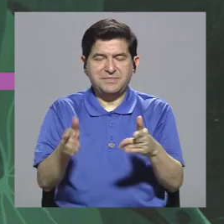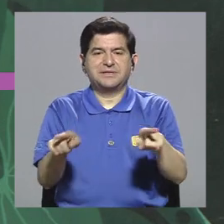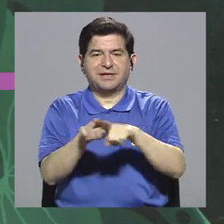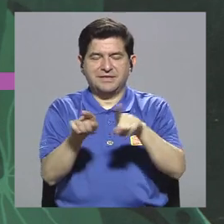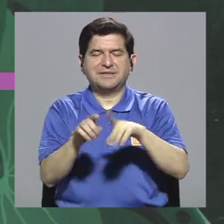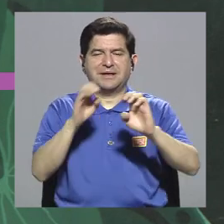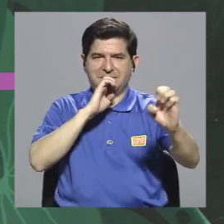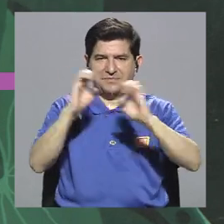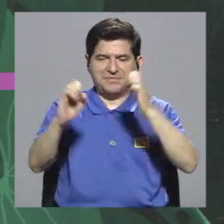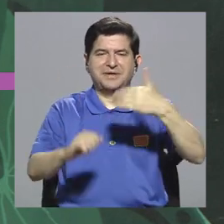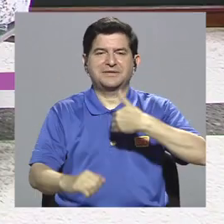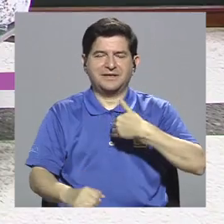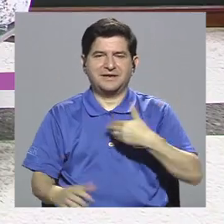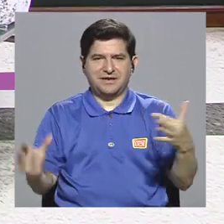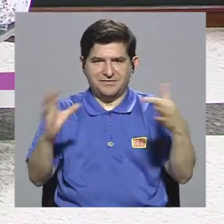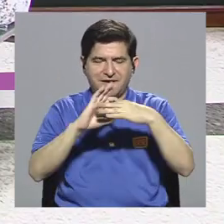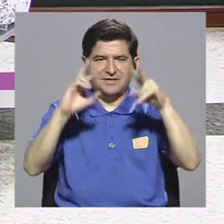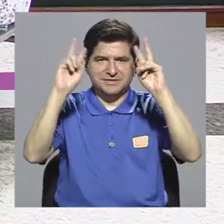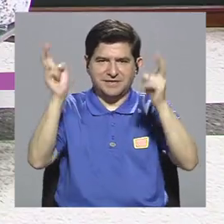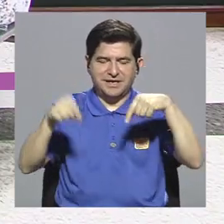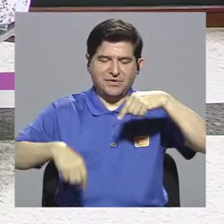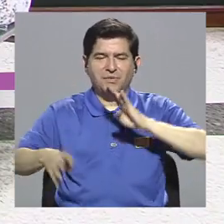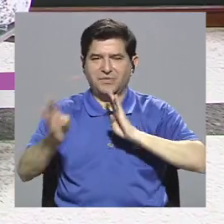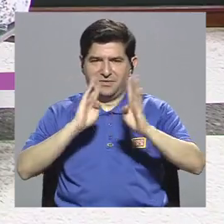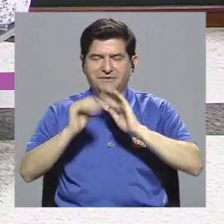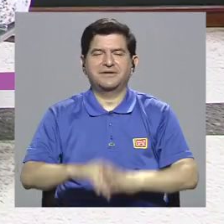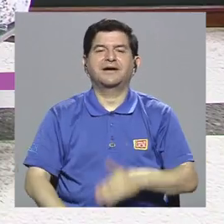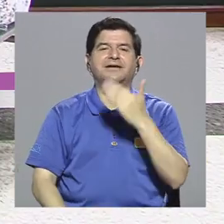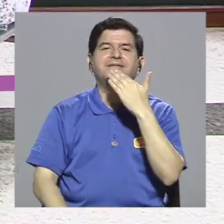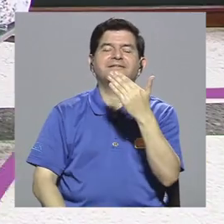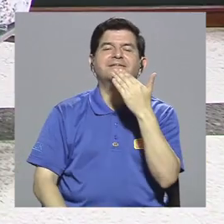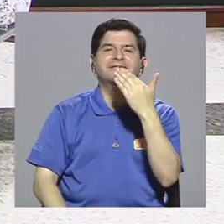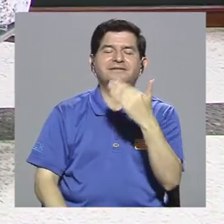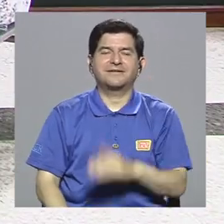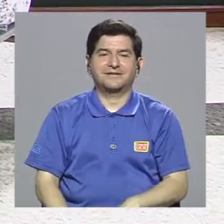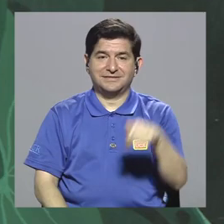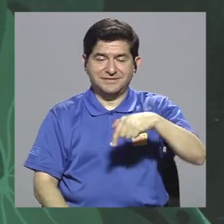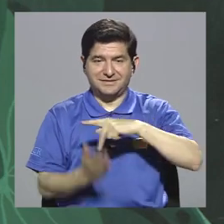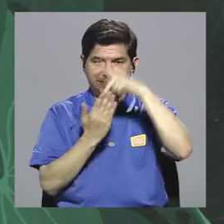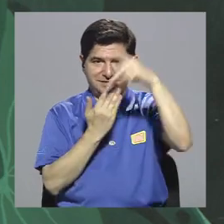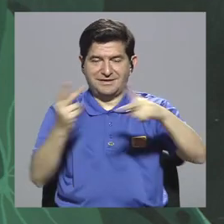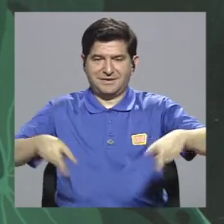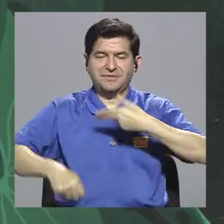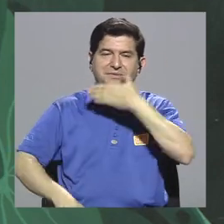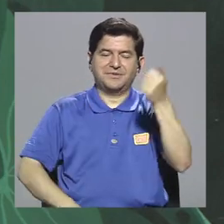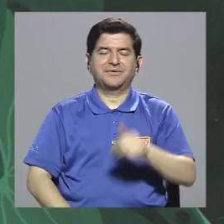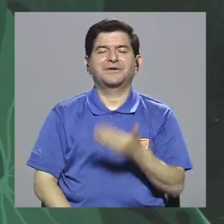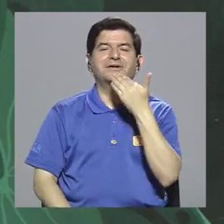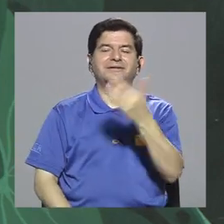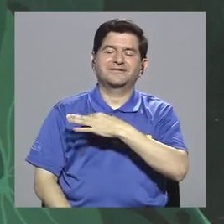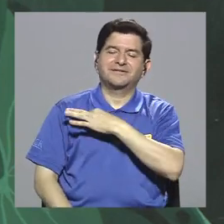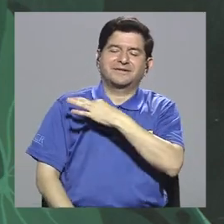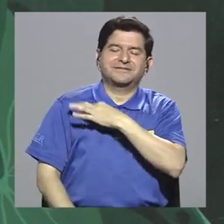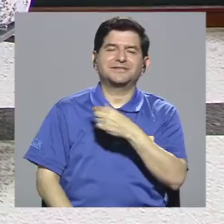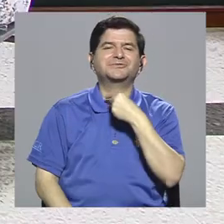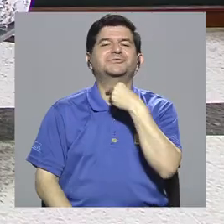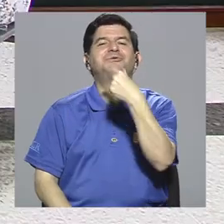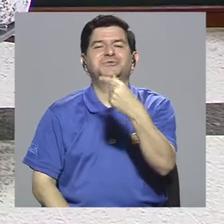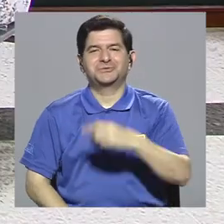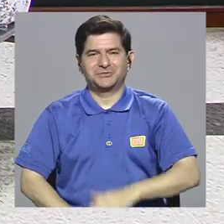una entrevista acerca del tema que vamos a conversar hoy. Gracias por estar en Vivir Mejor. Muchas gracias por la invitación. Con mucho